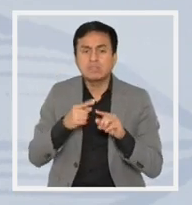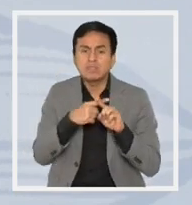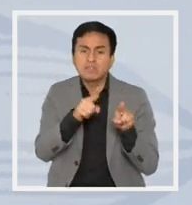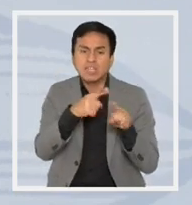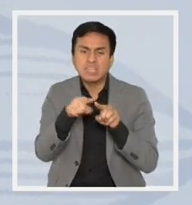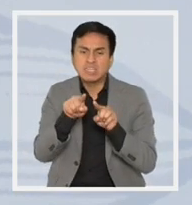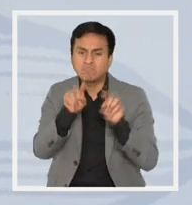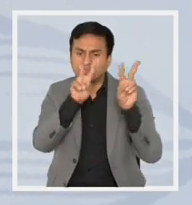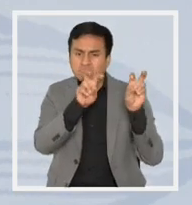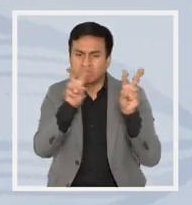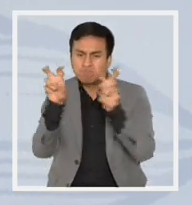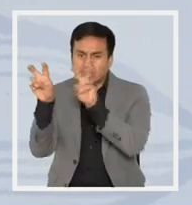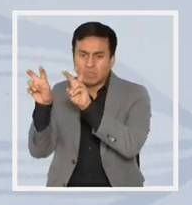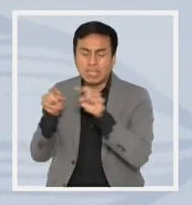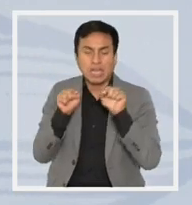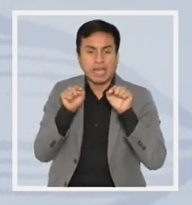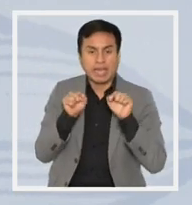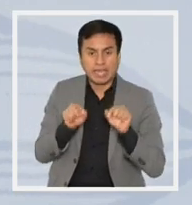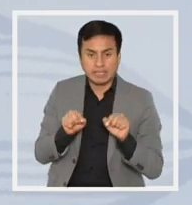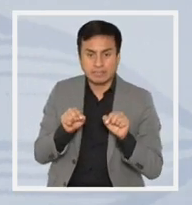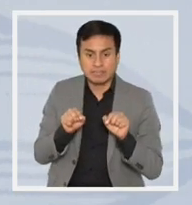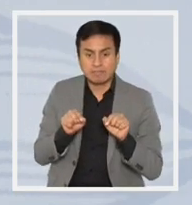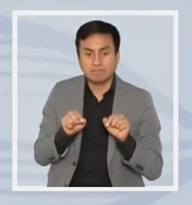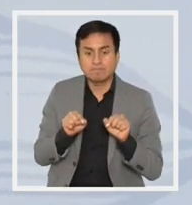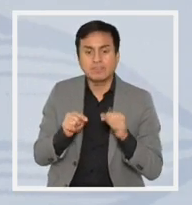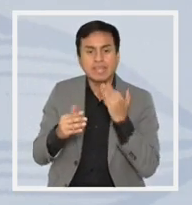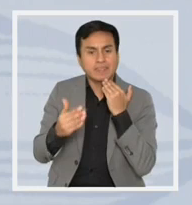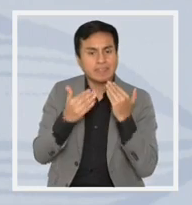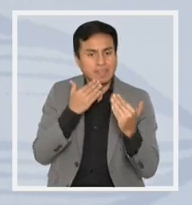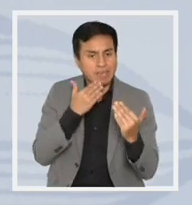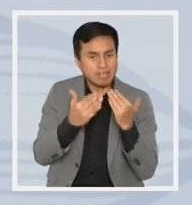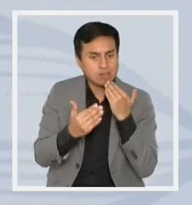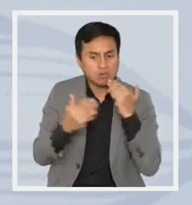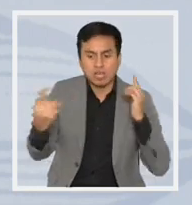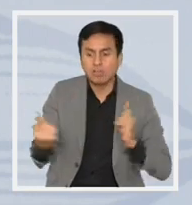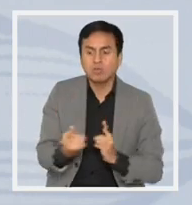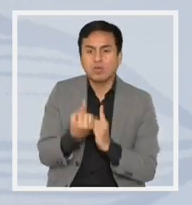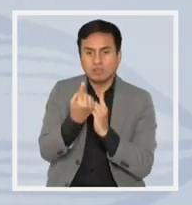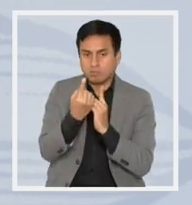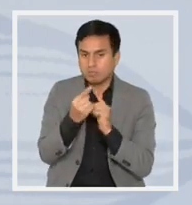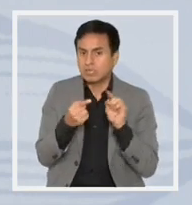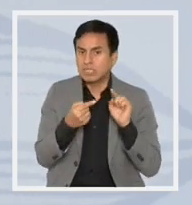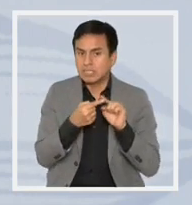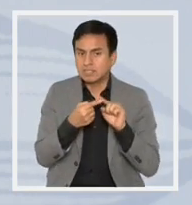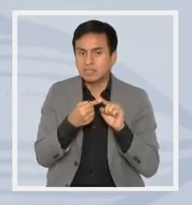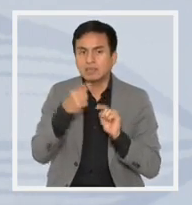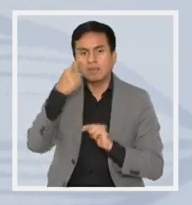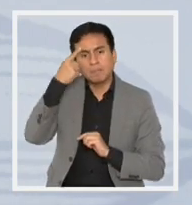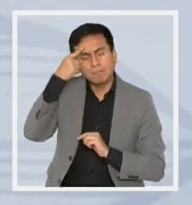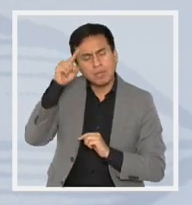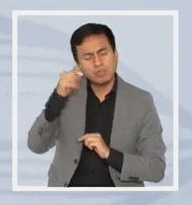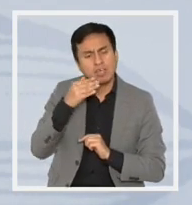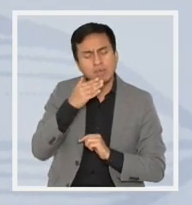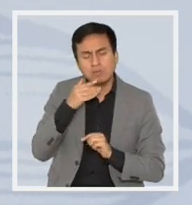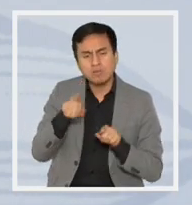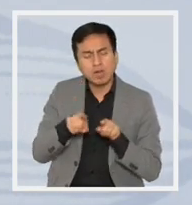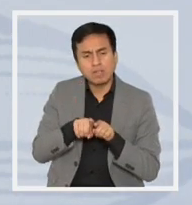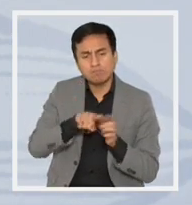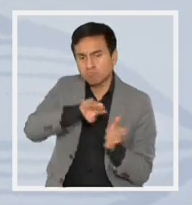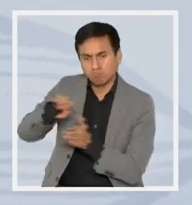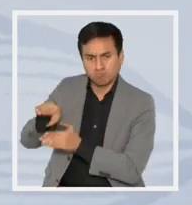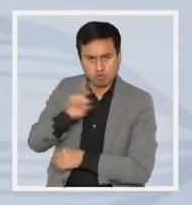diferentes dimensiones. Esta, el diálogo, el encuentro es una de ellas. Pero también, y no dejamos de